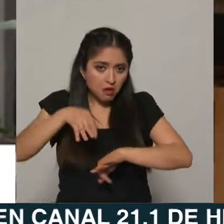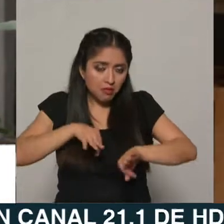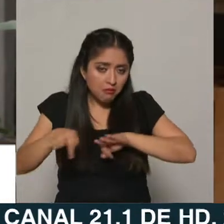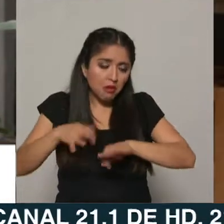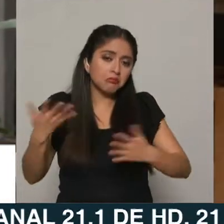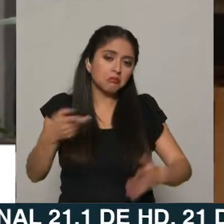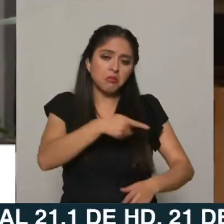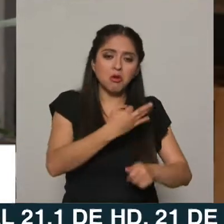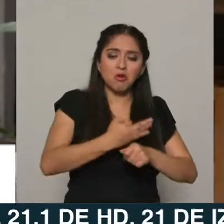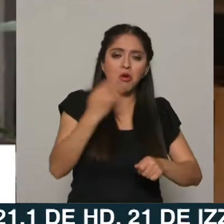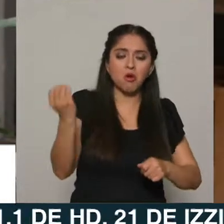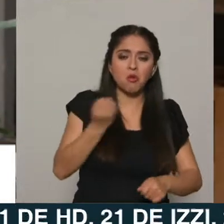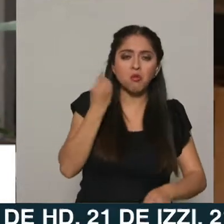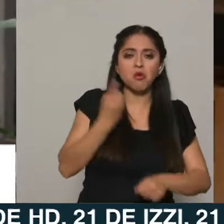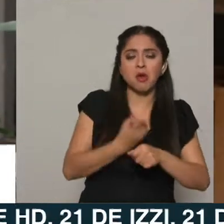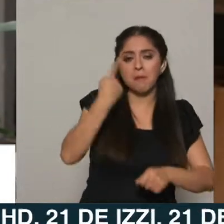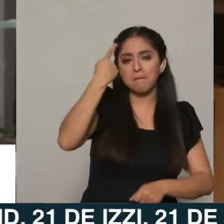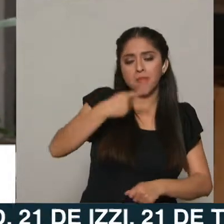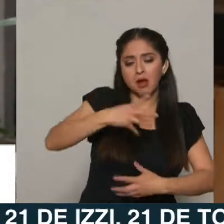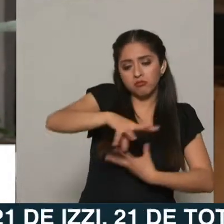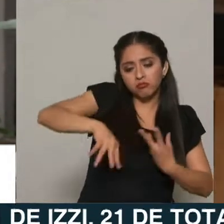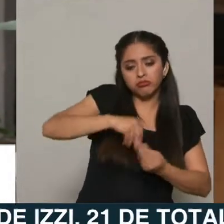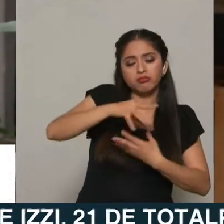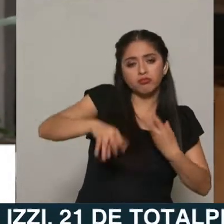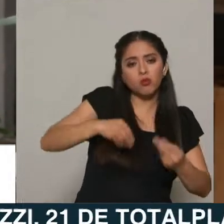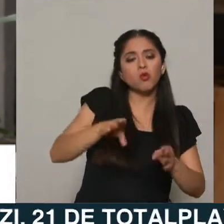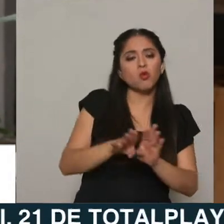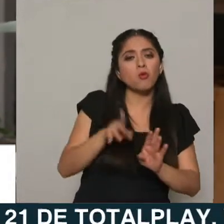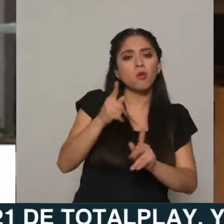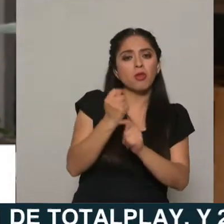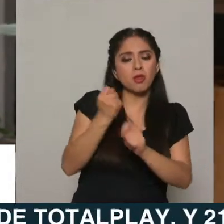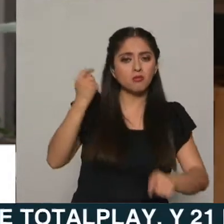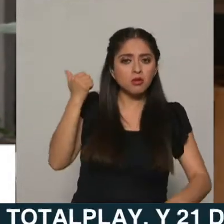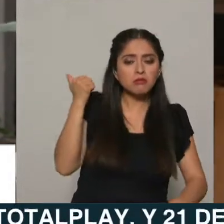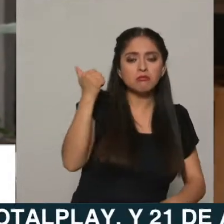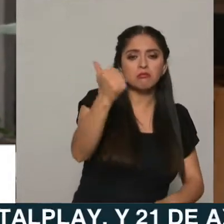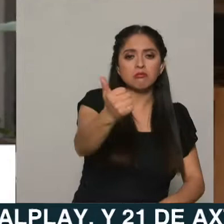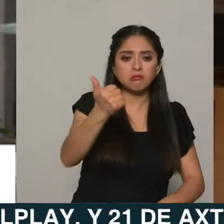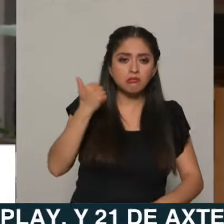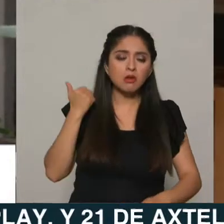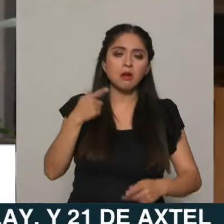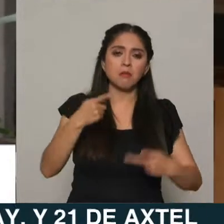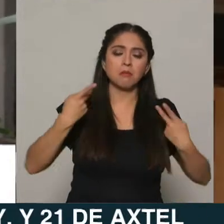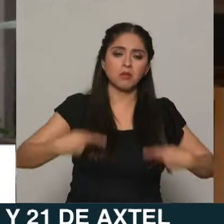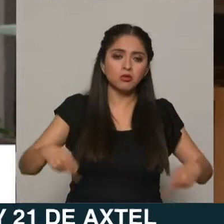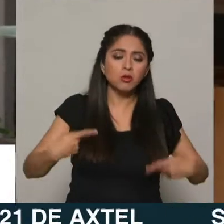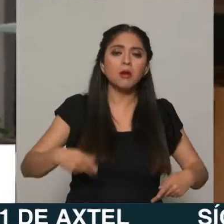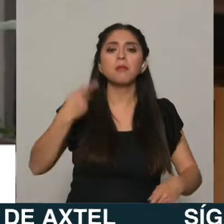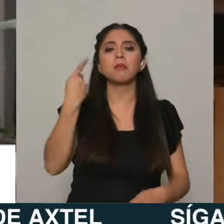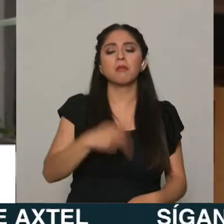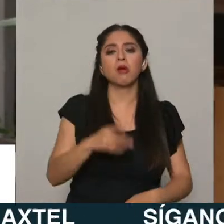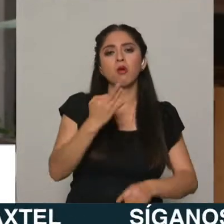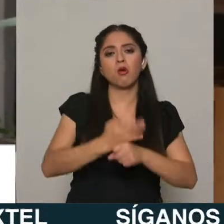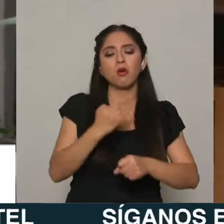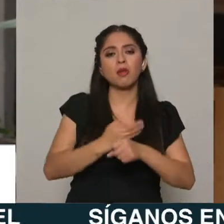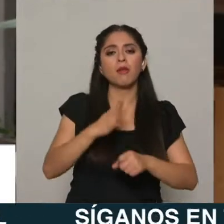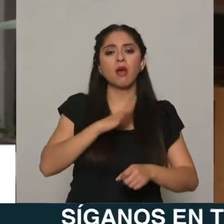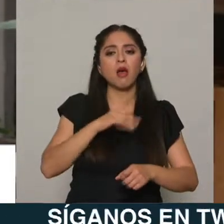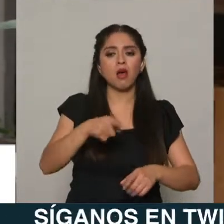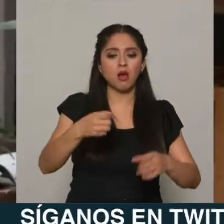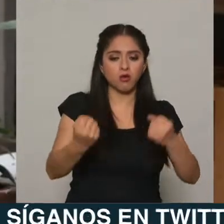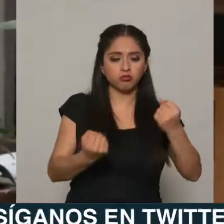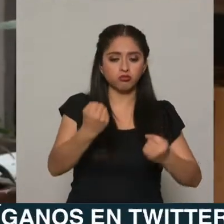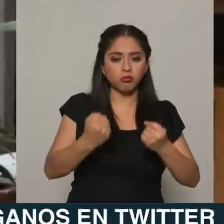oportunidades donde pueden adquirir dinero a través del transporte de otras personas, ¿no? Y entonces se recurre pues justo a estos carritos de golf,